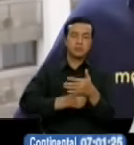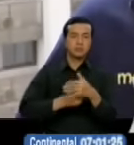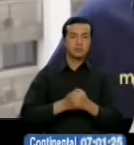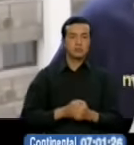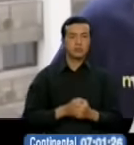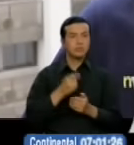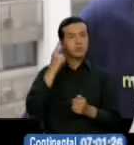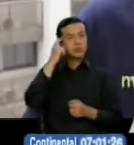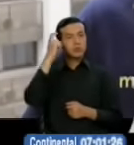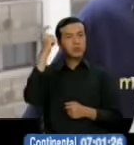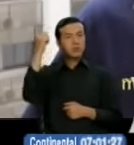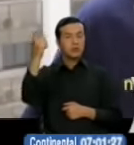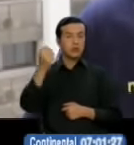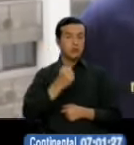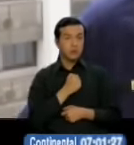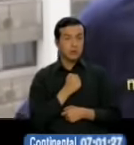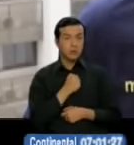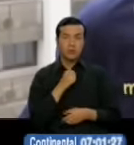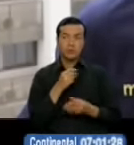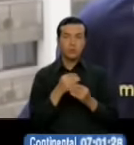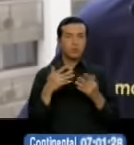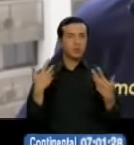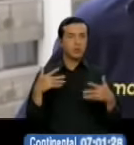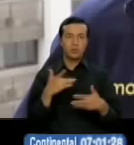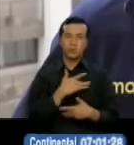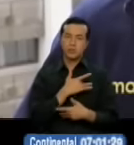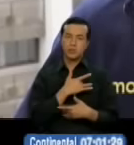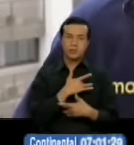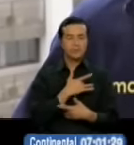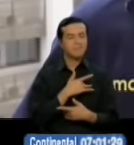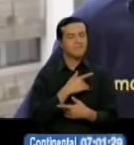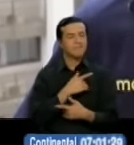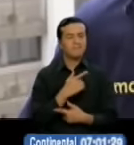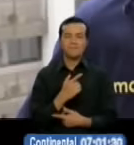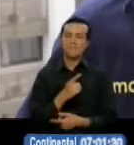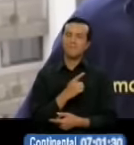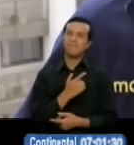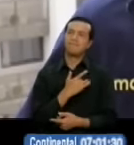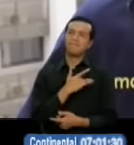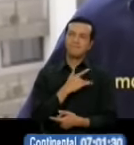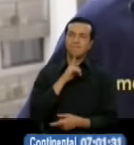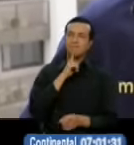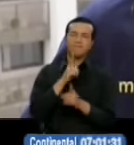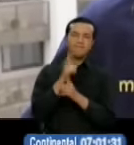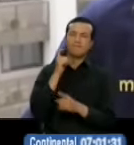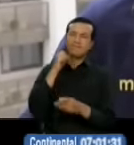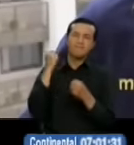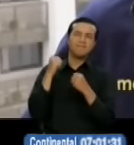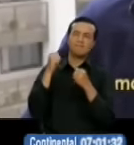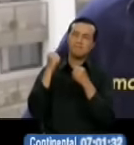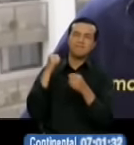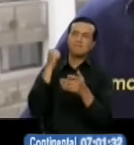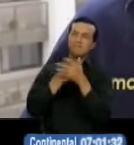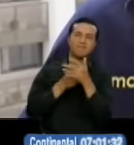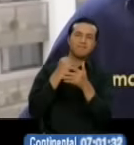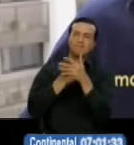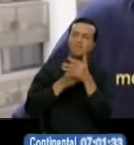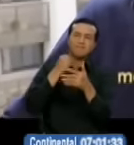Estos sueños que yo he tenido significa mucho para mí y en verdad tengo que lucharlos hasta el